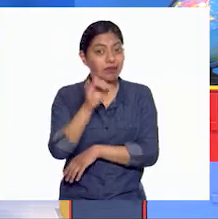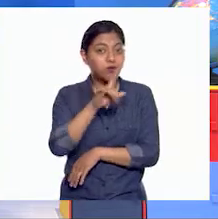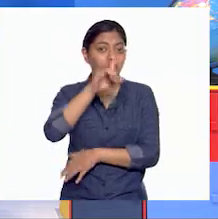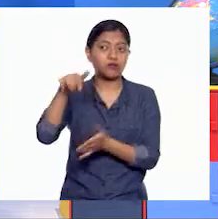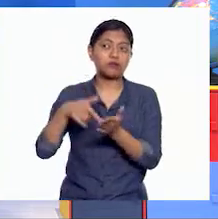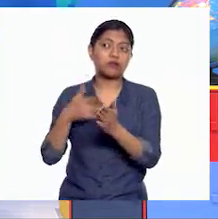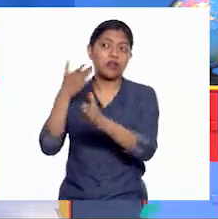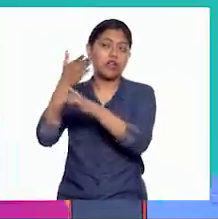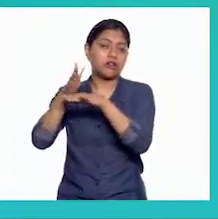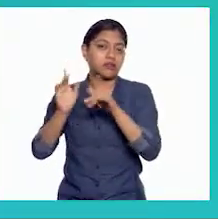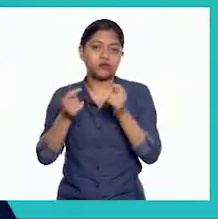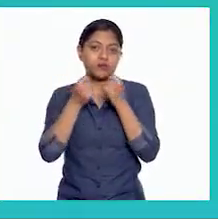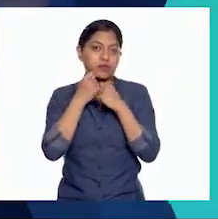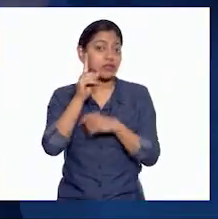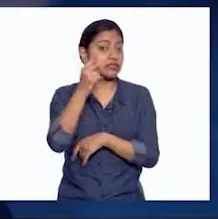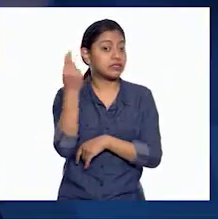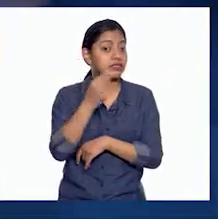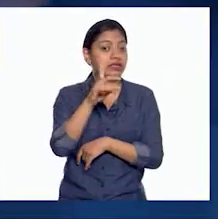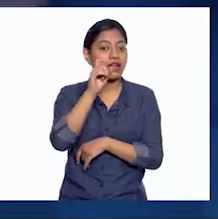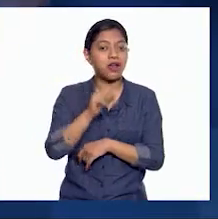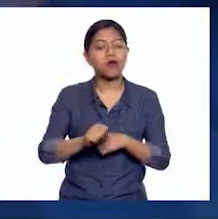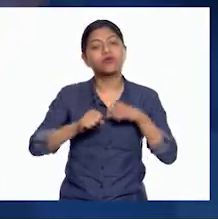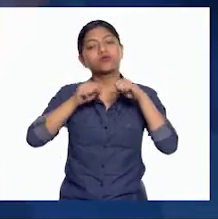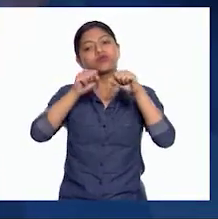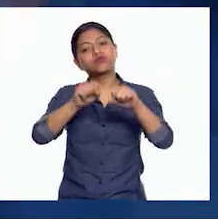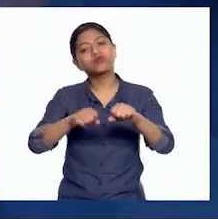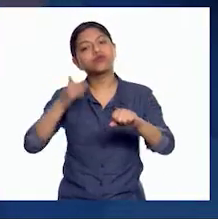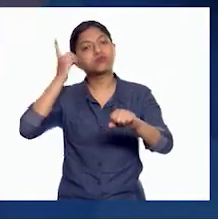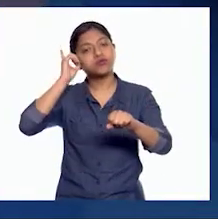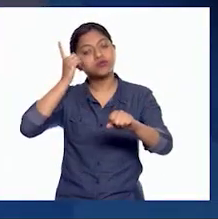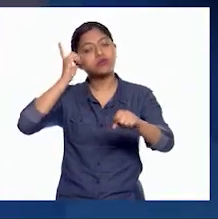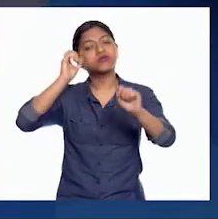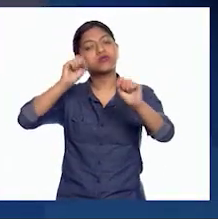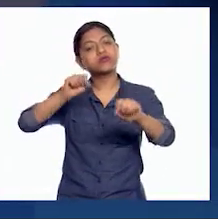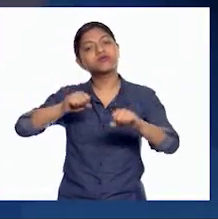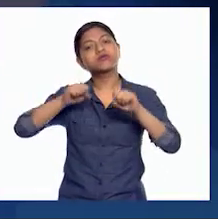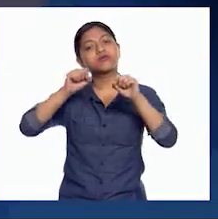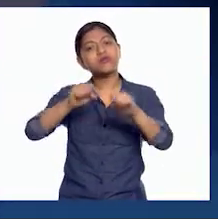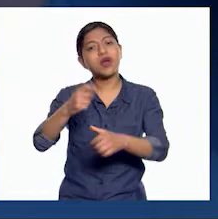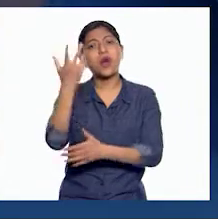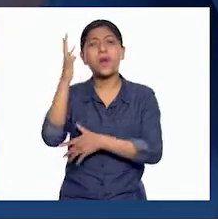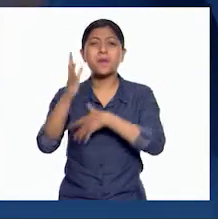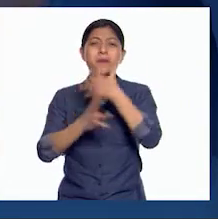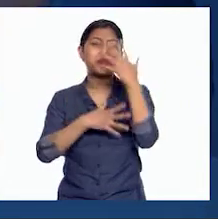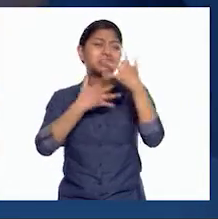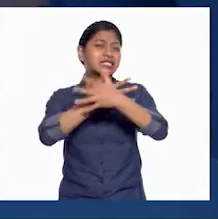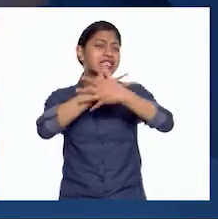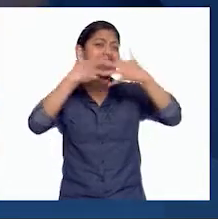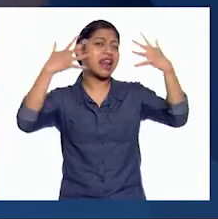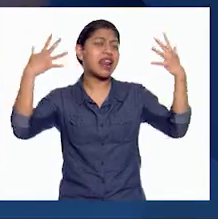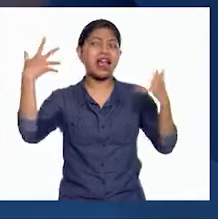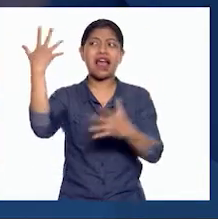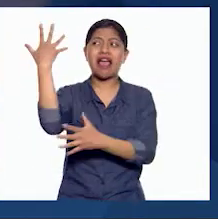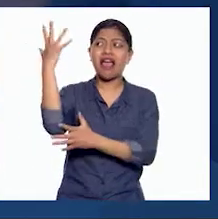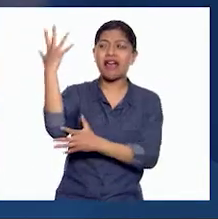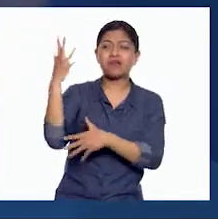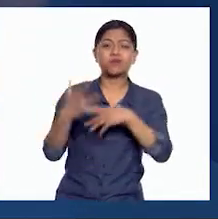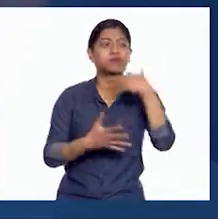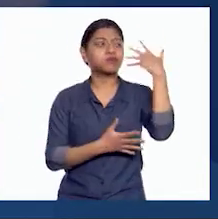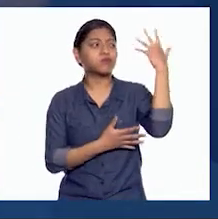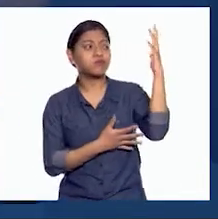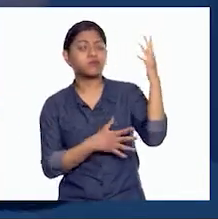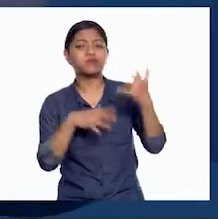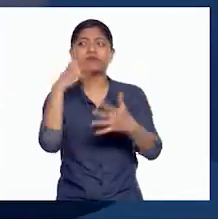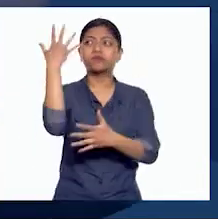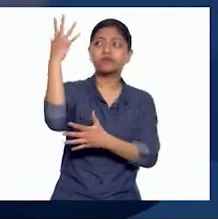cómo. Así que se fue caminando hasta que llegó un bosque grande, grande, con infinidad de árboles y árboles que estaban todos por